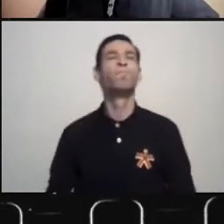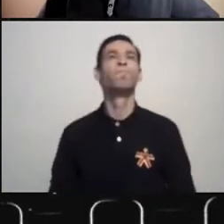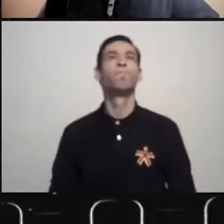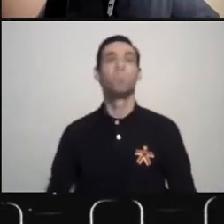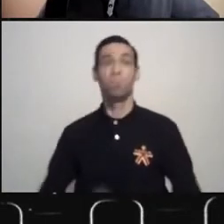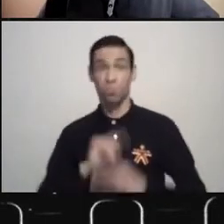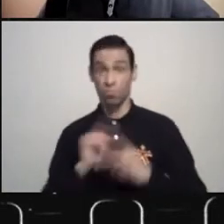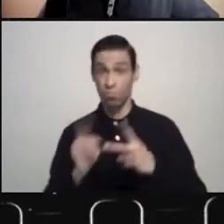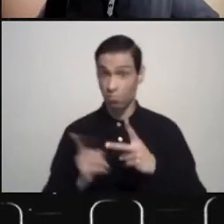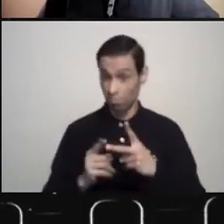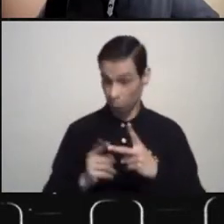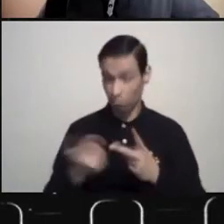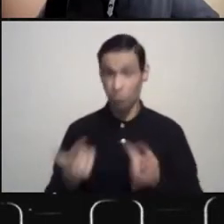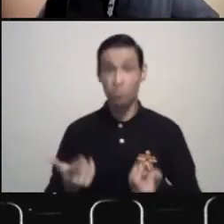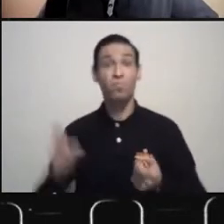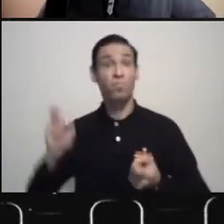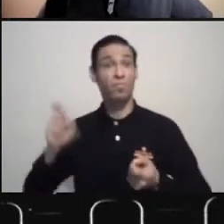es